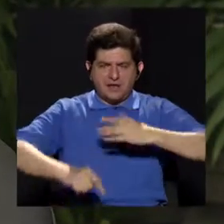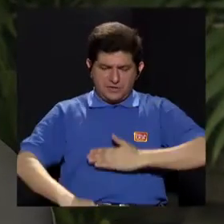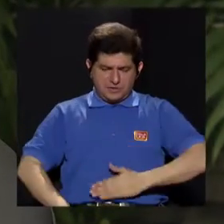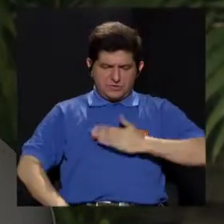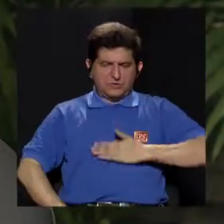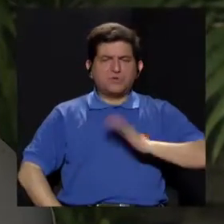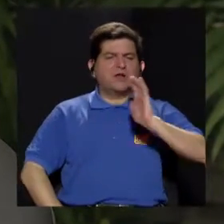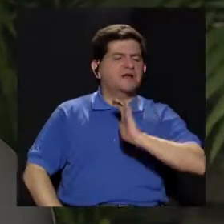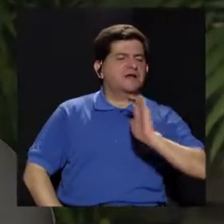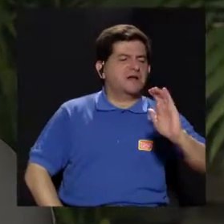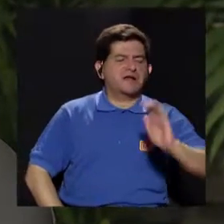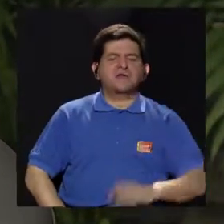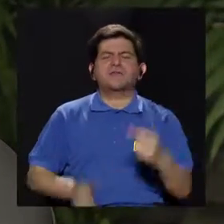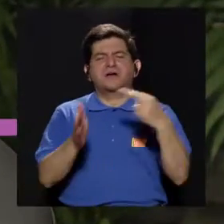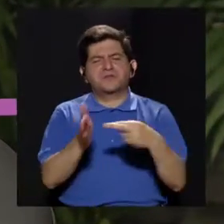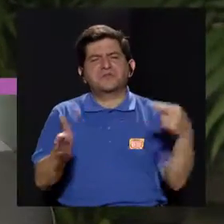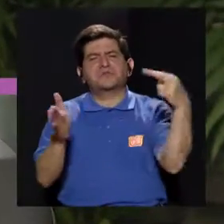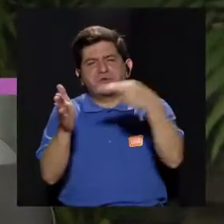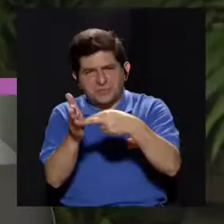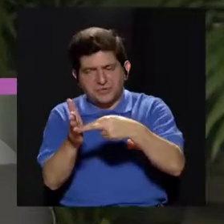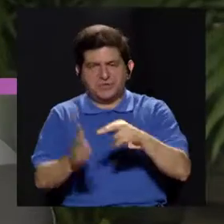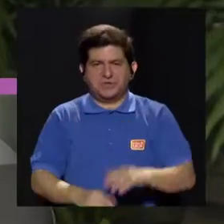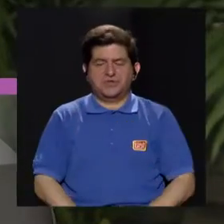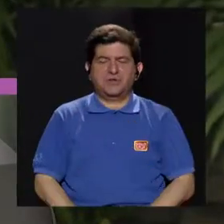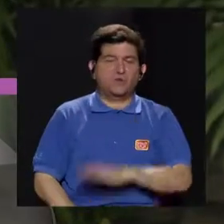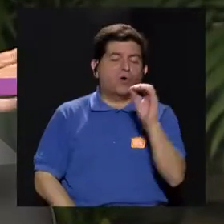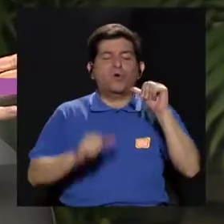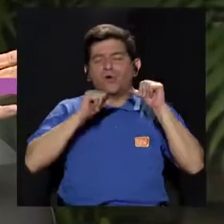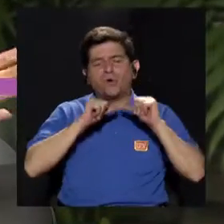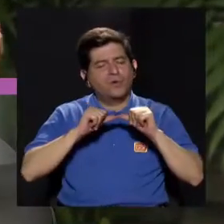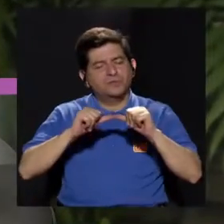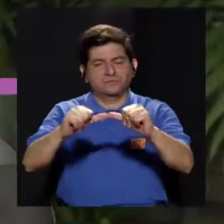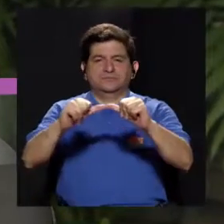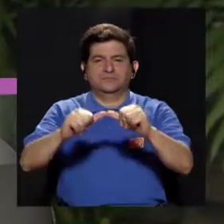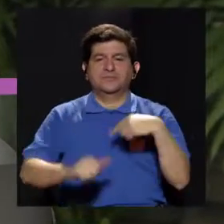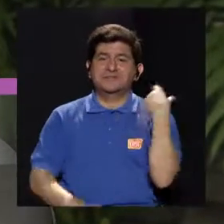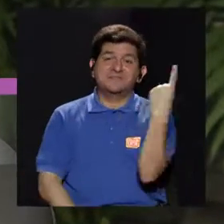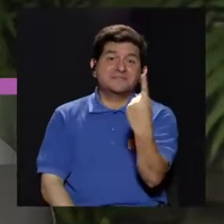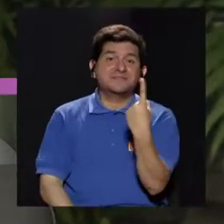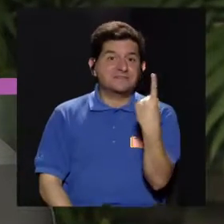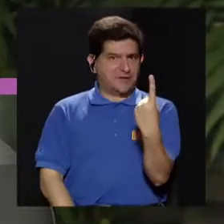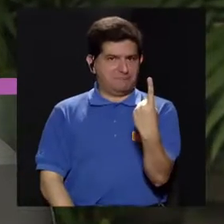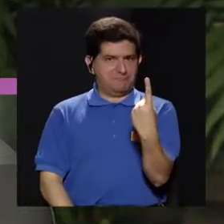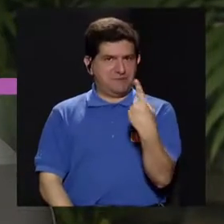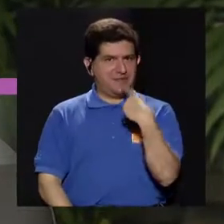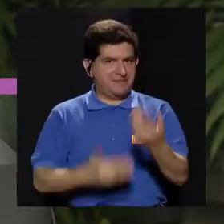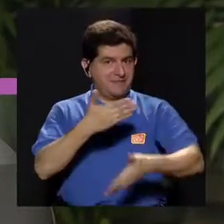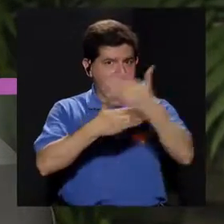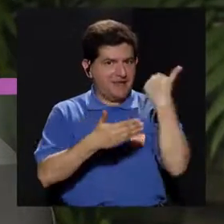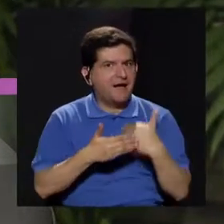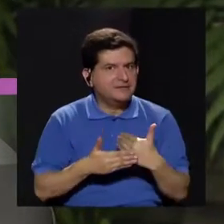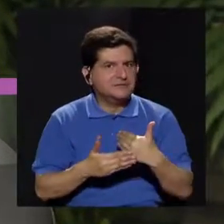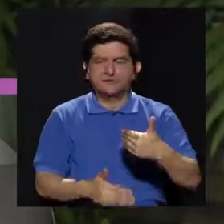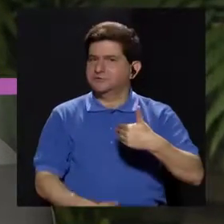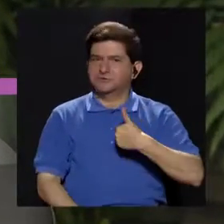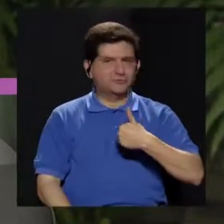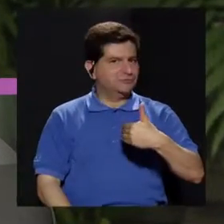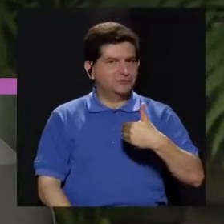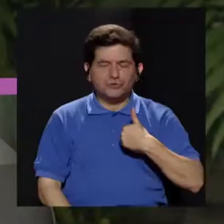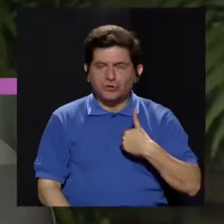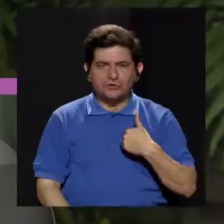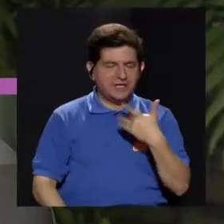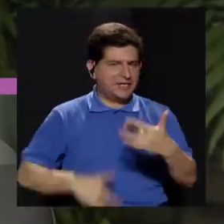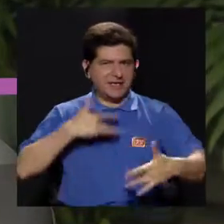abdominal recurrente de la infancia, así sea, o dolor abdominal crónico de la infancia. Siempre y cuando, como dije, no